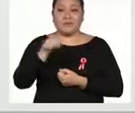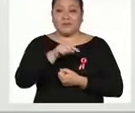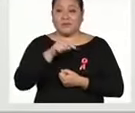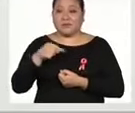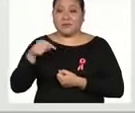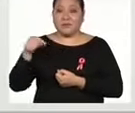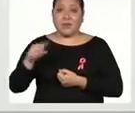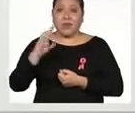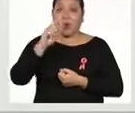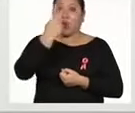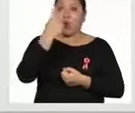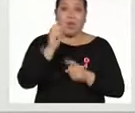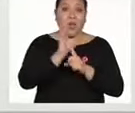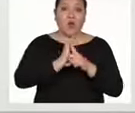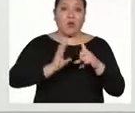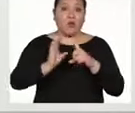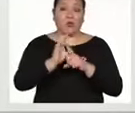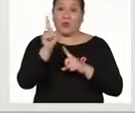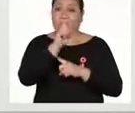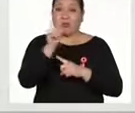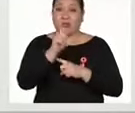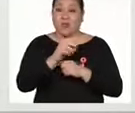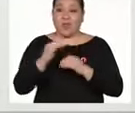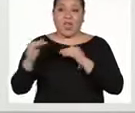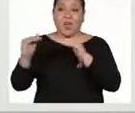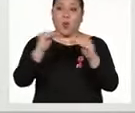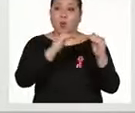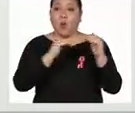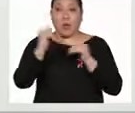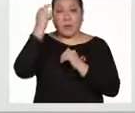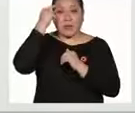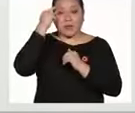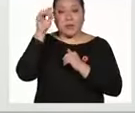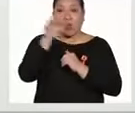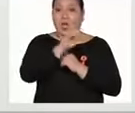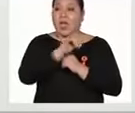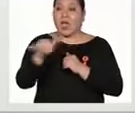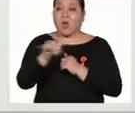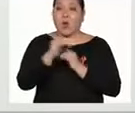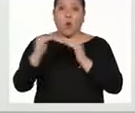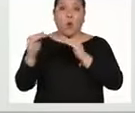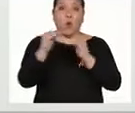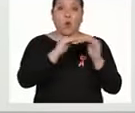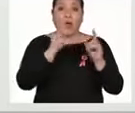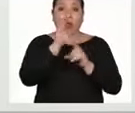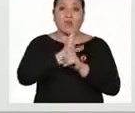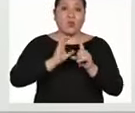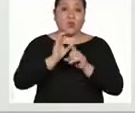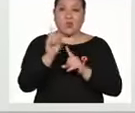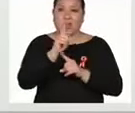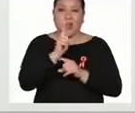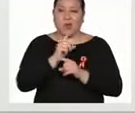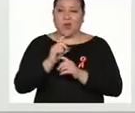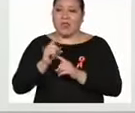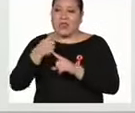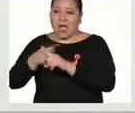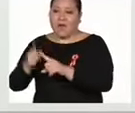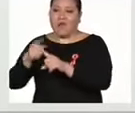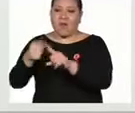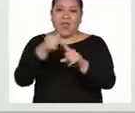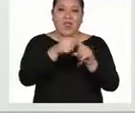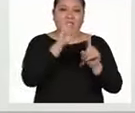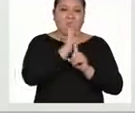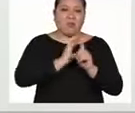existe una única cultura, una hegemonía de pensamientos, estas culturas tan variadas se limitan